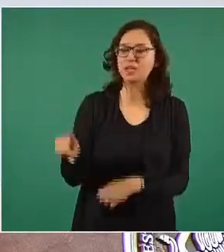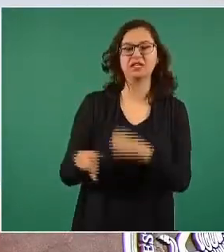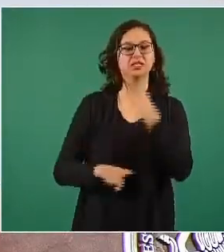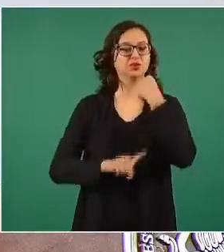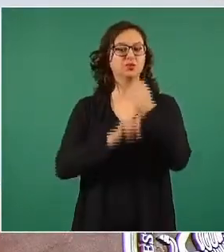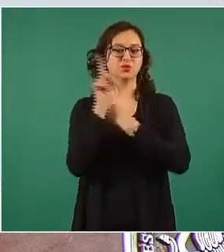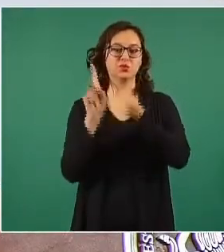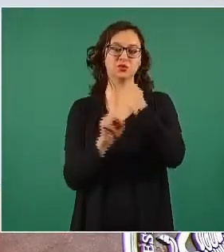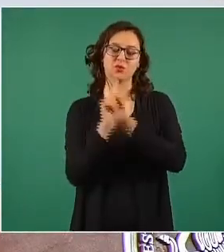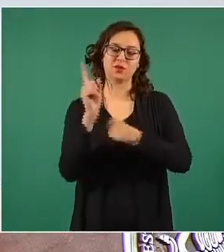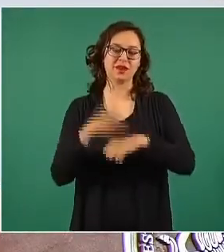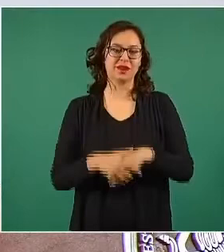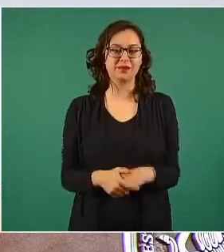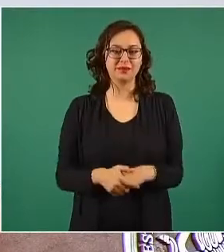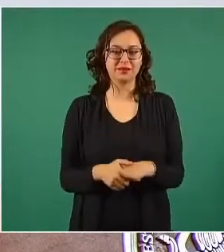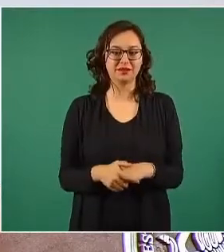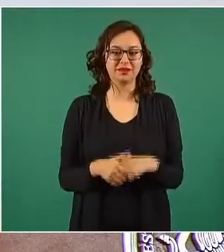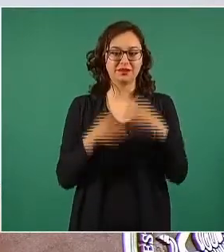Porque imagínense,